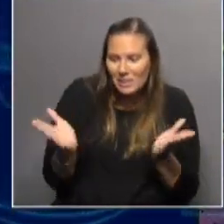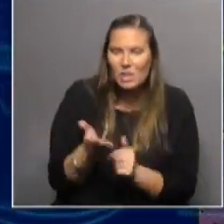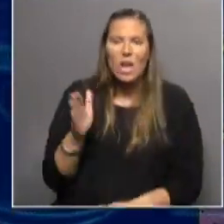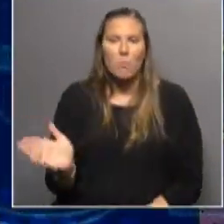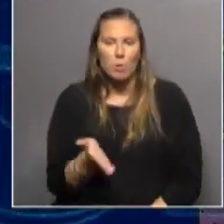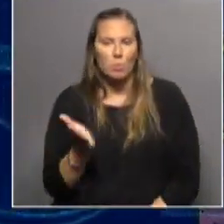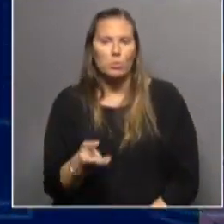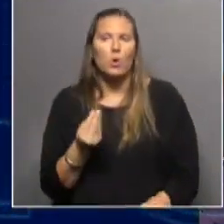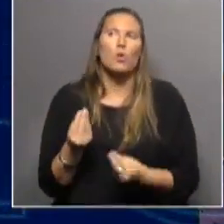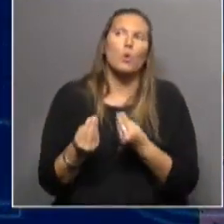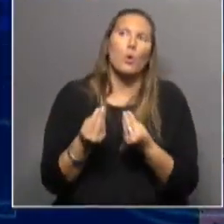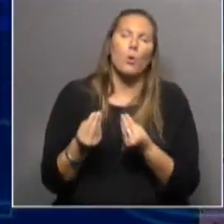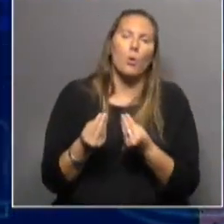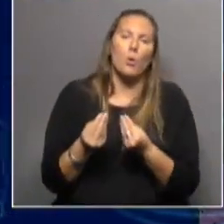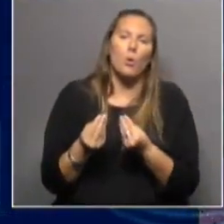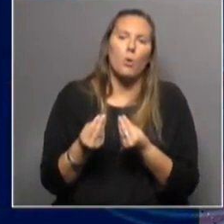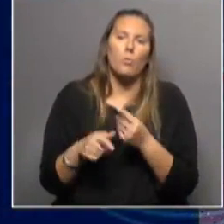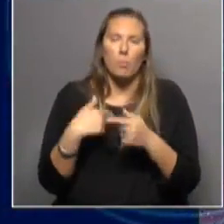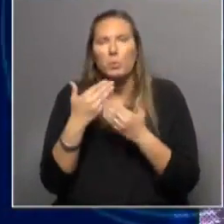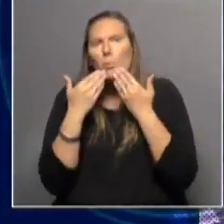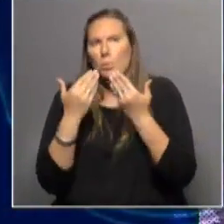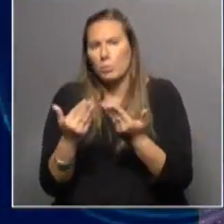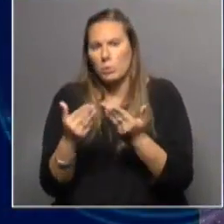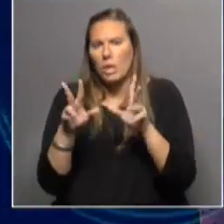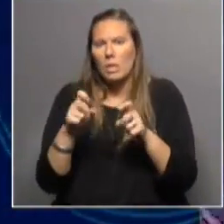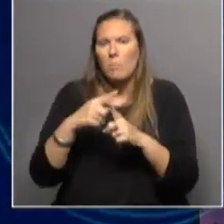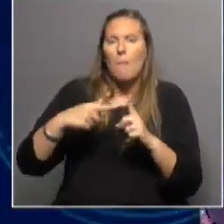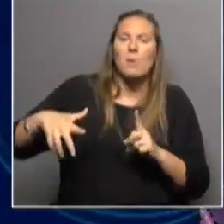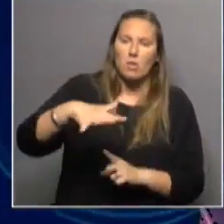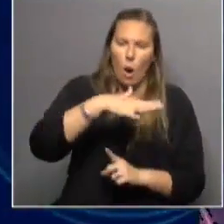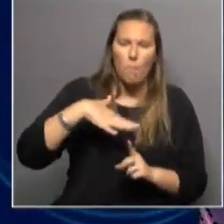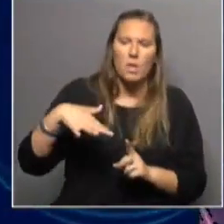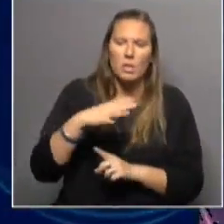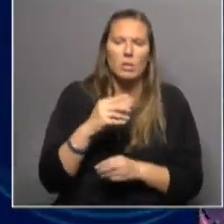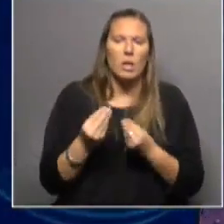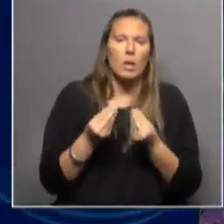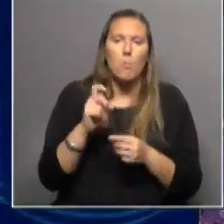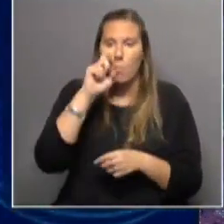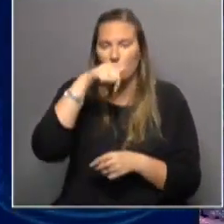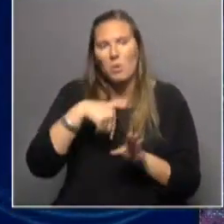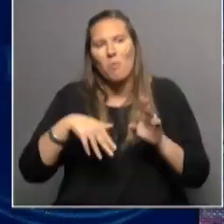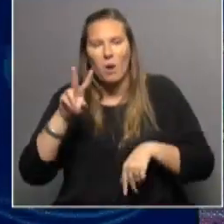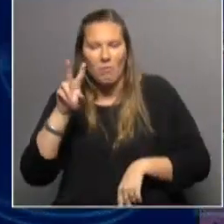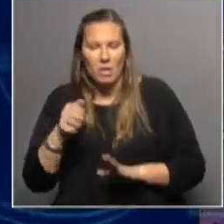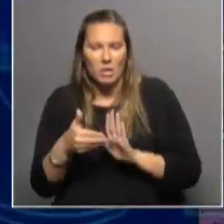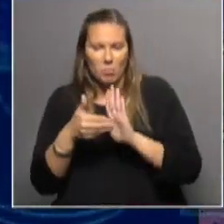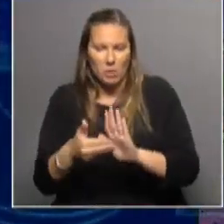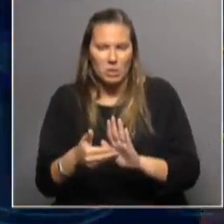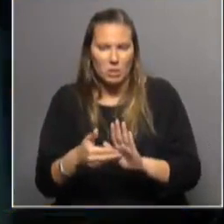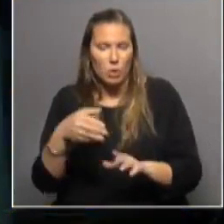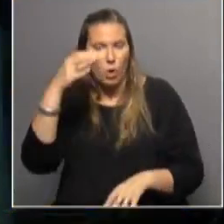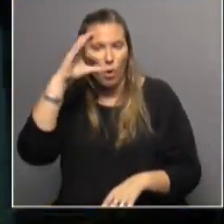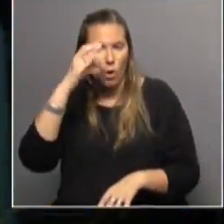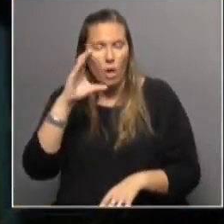bien bueno para estimular después te voy a preguntar todo el tema de medioambiental ¿no? con el Montevideo más verde que presentó Carolina en la